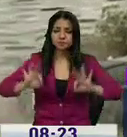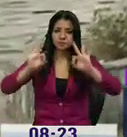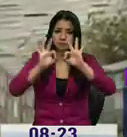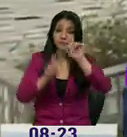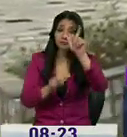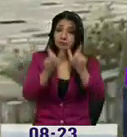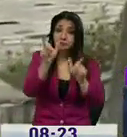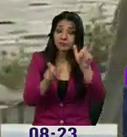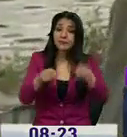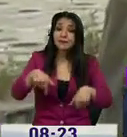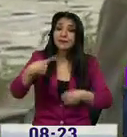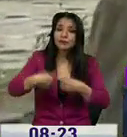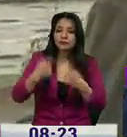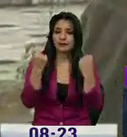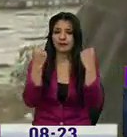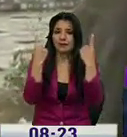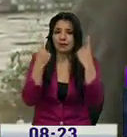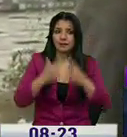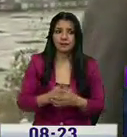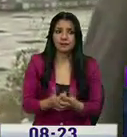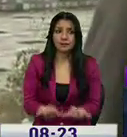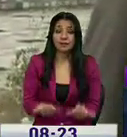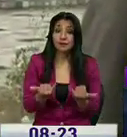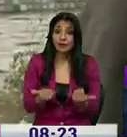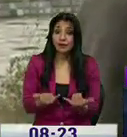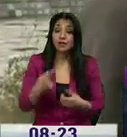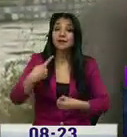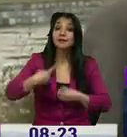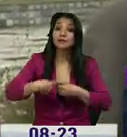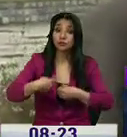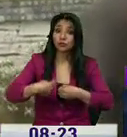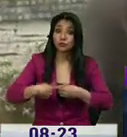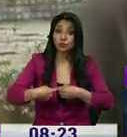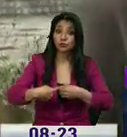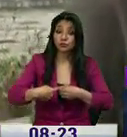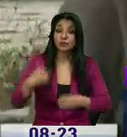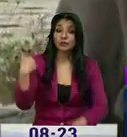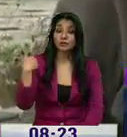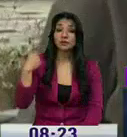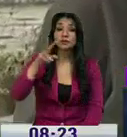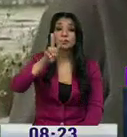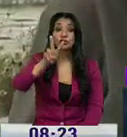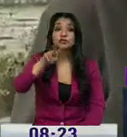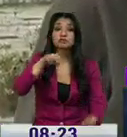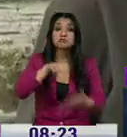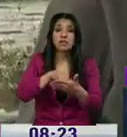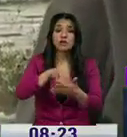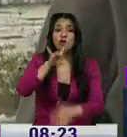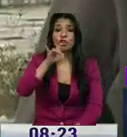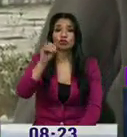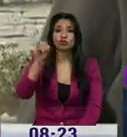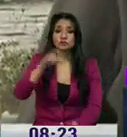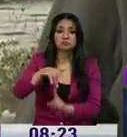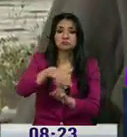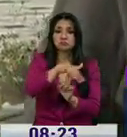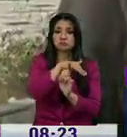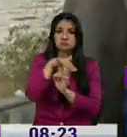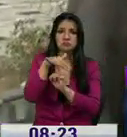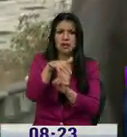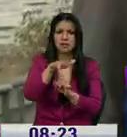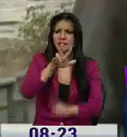la gente de Quito entienda este momento que en Quito tenemos 2.800 parques, son alrededor